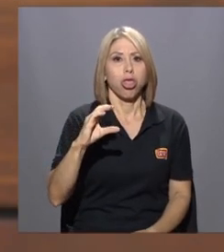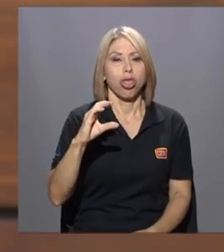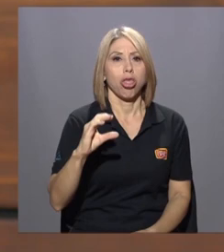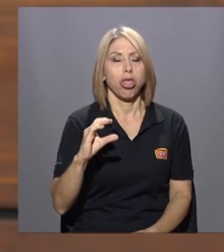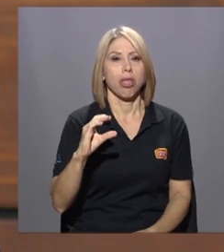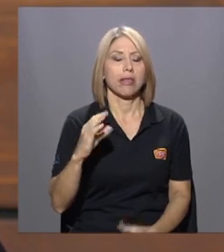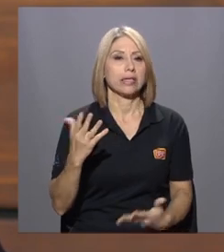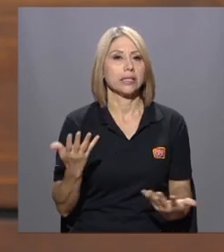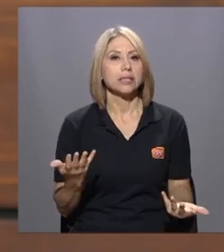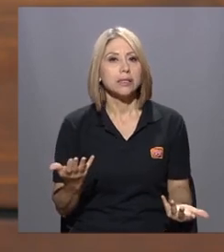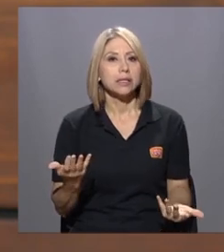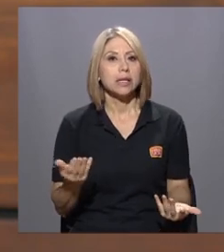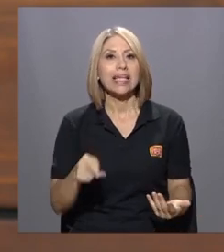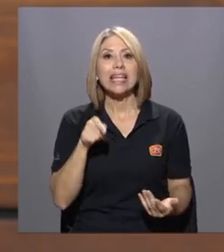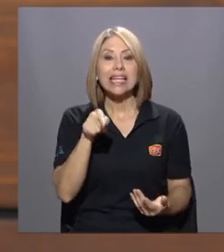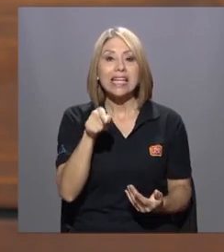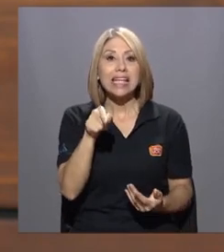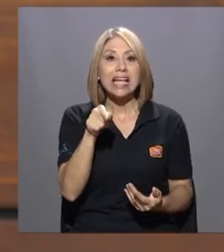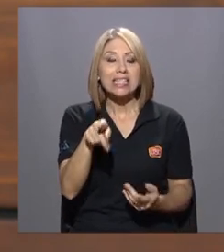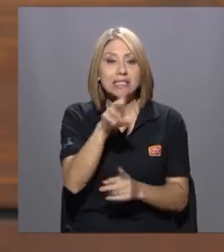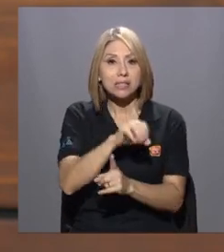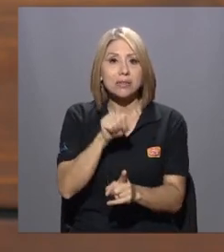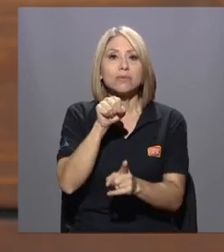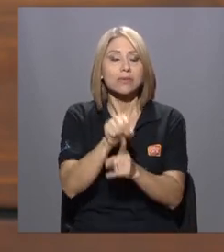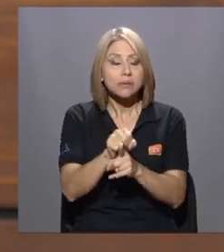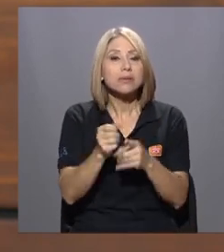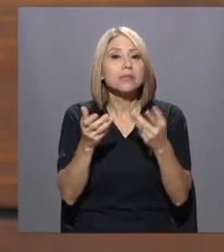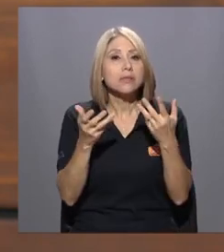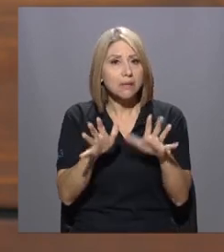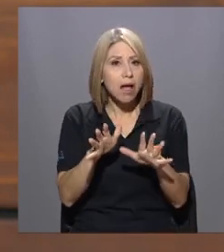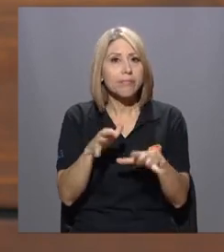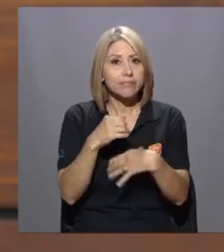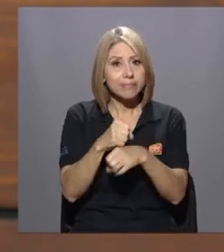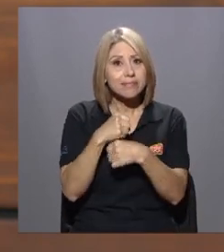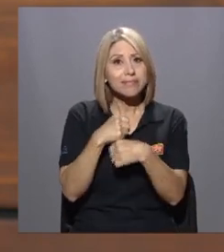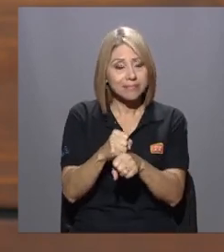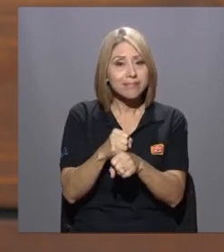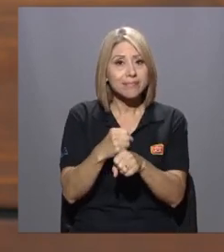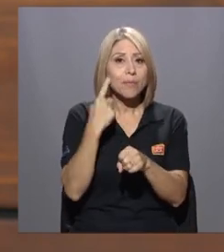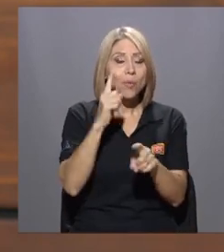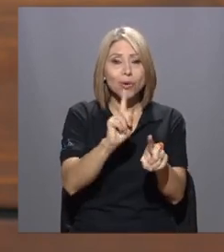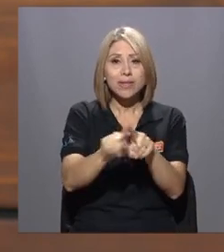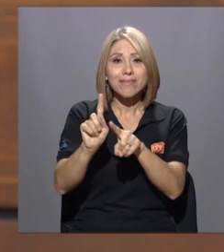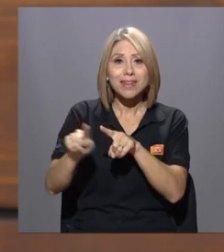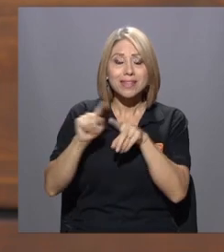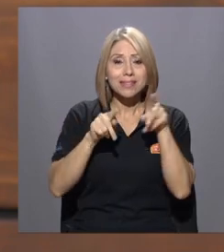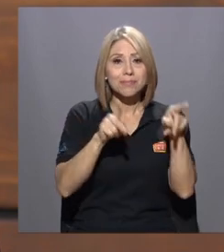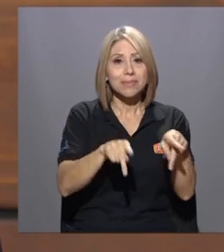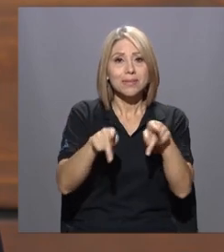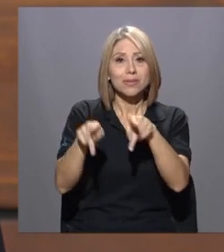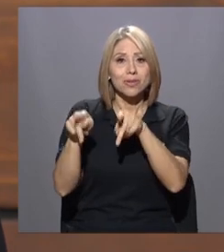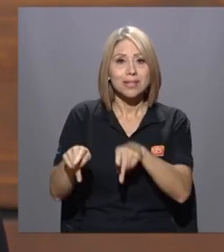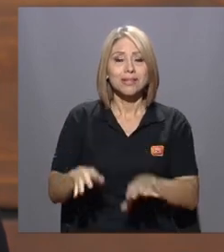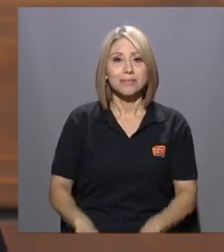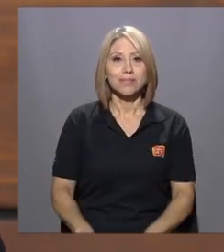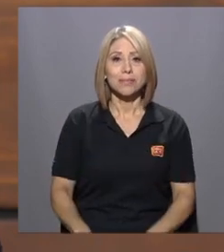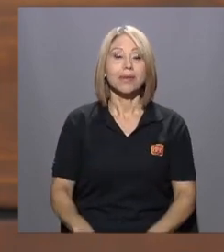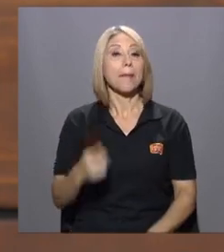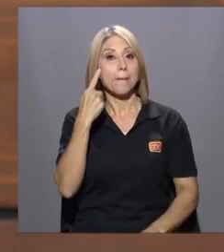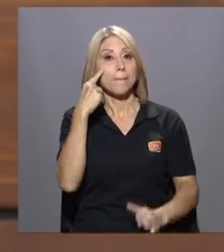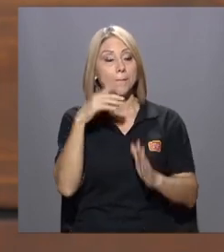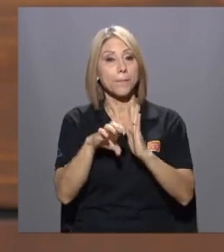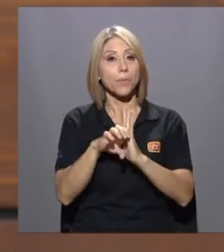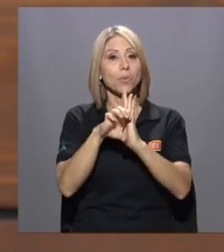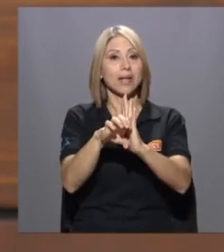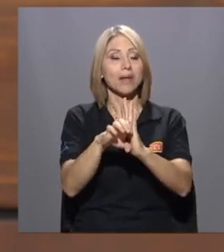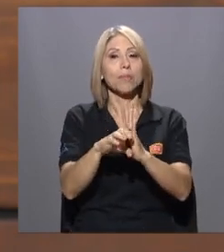estas proferencias han sido realizadas por diferentes personas. Véase que, por ejemplo,